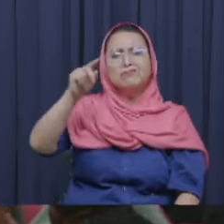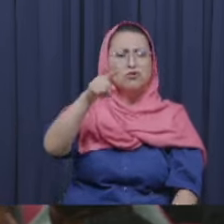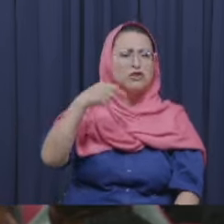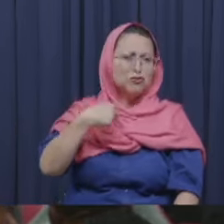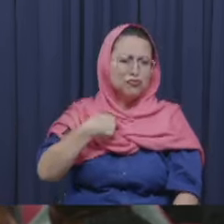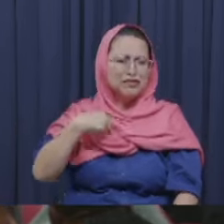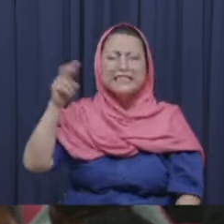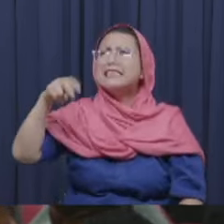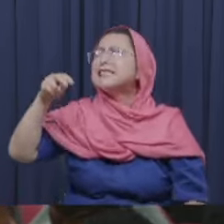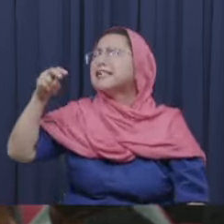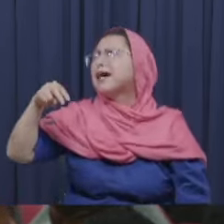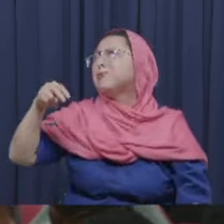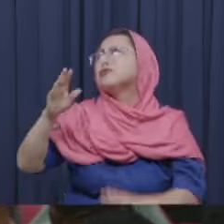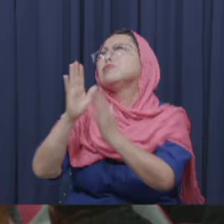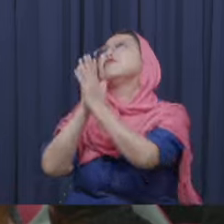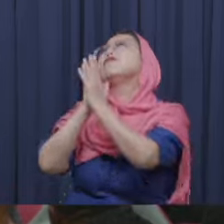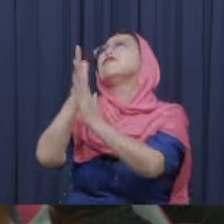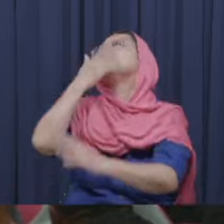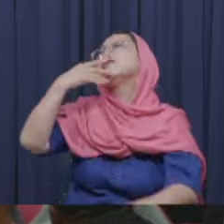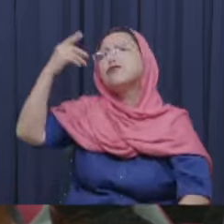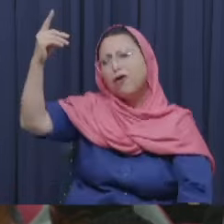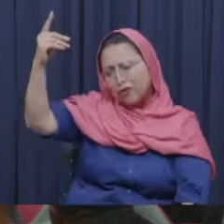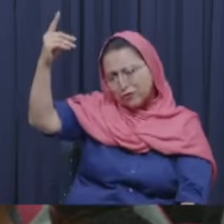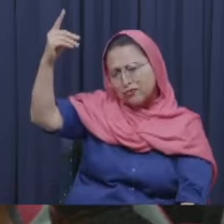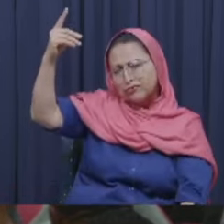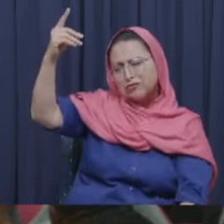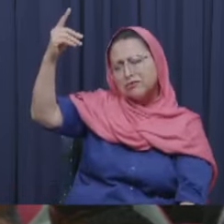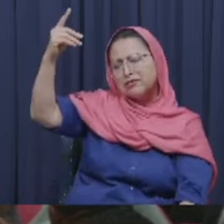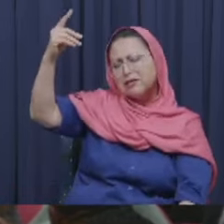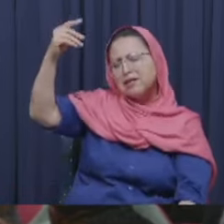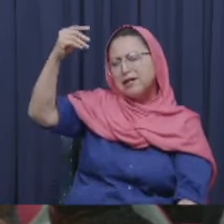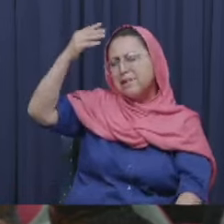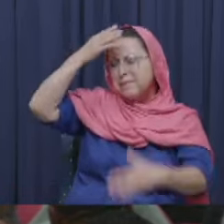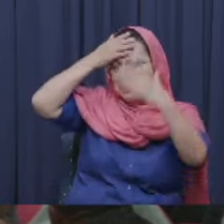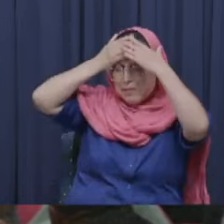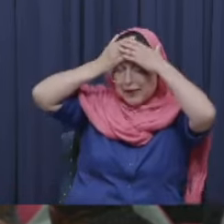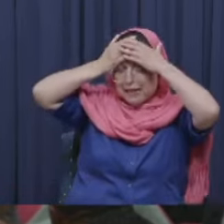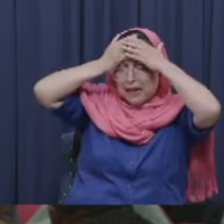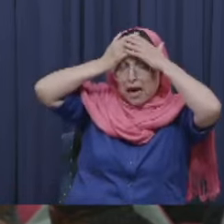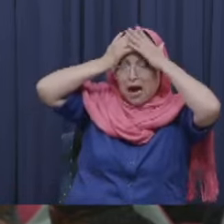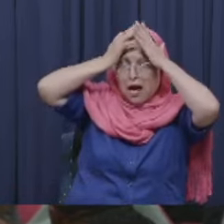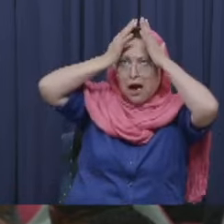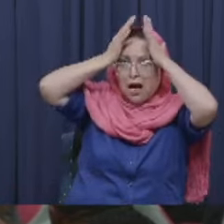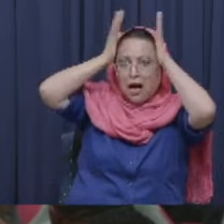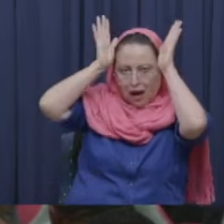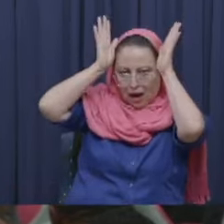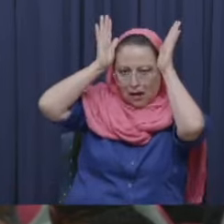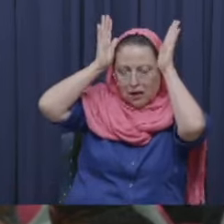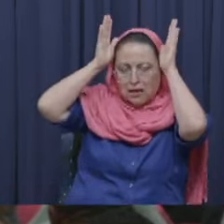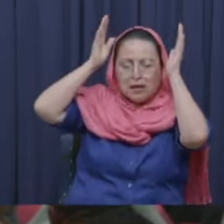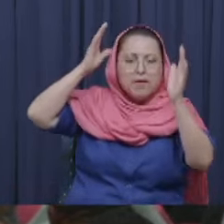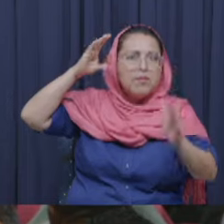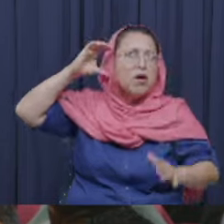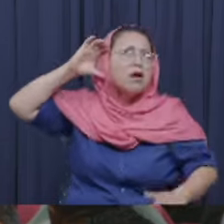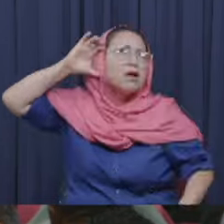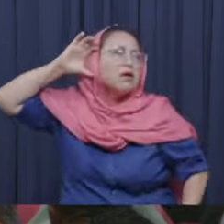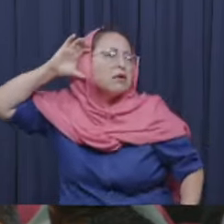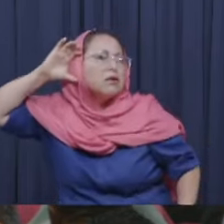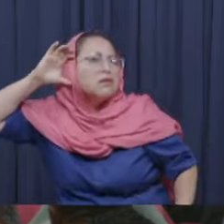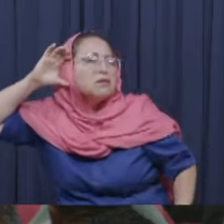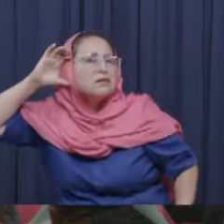necesitamos. Te rogamos que abras nuestra mente, nuestro oído, nuestros